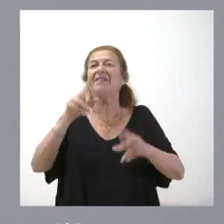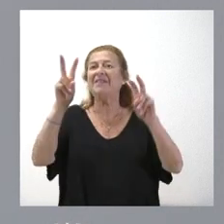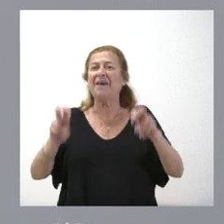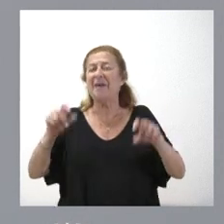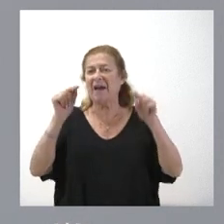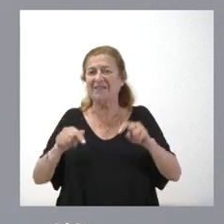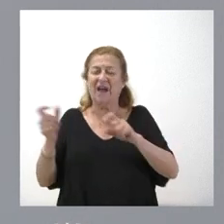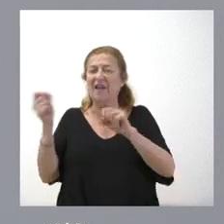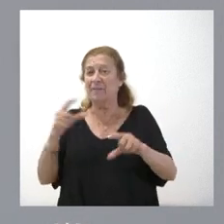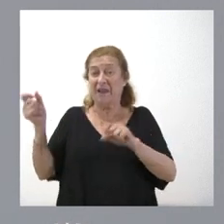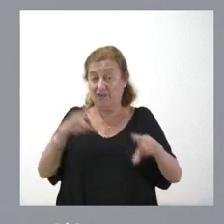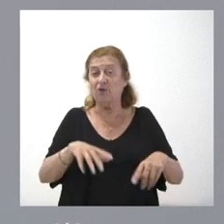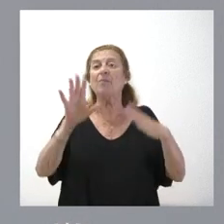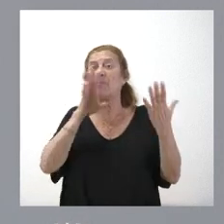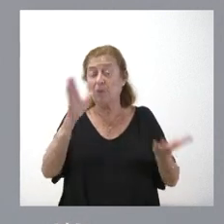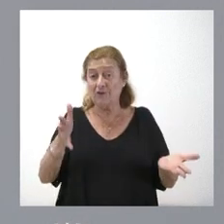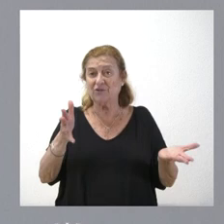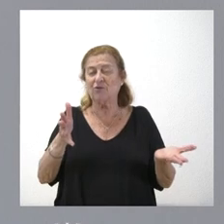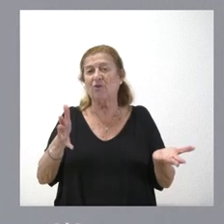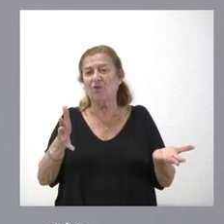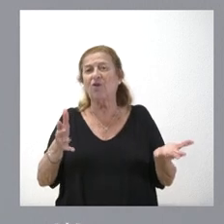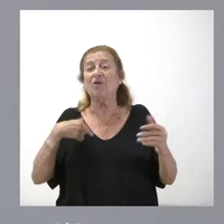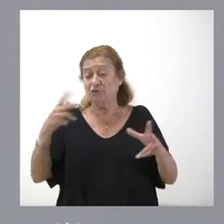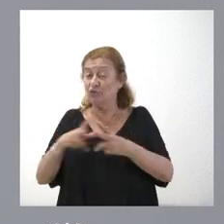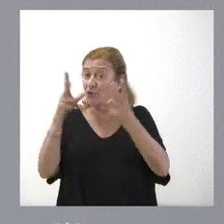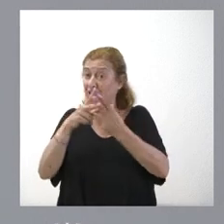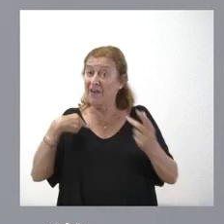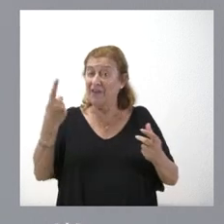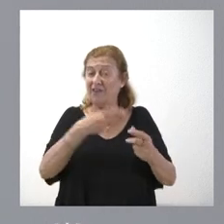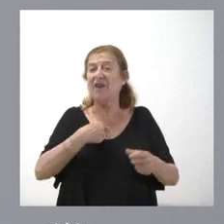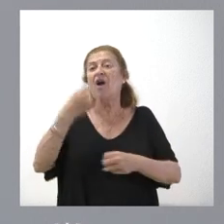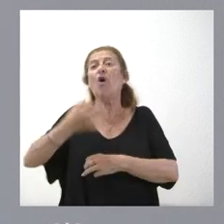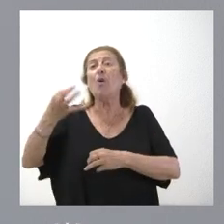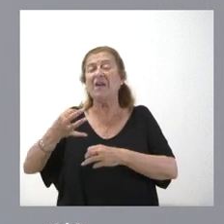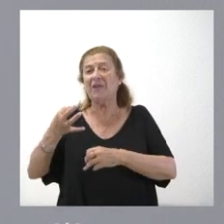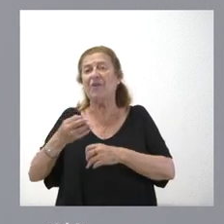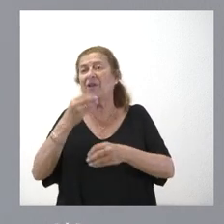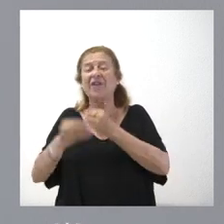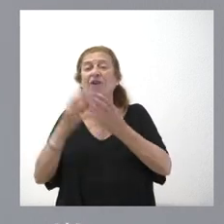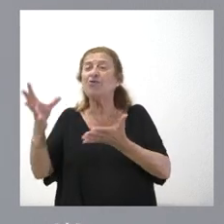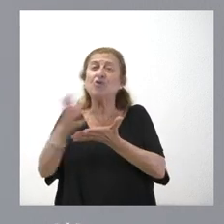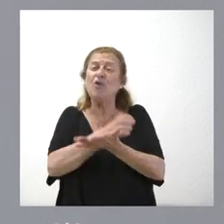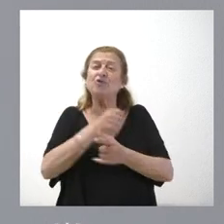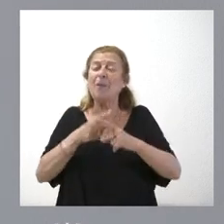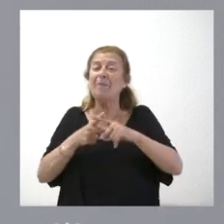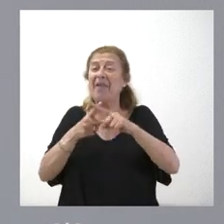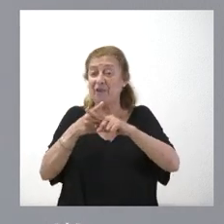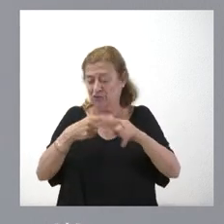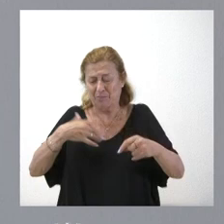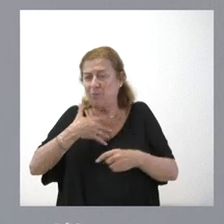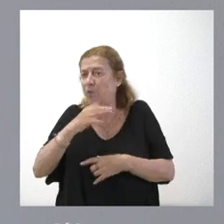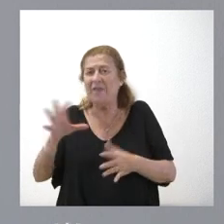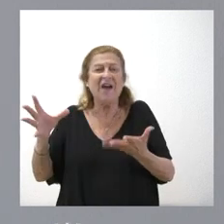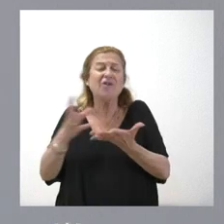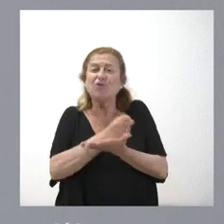inmigración y por tanto como sociedad tenemos la obligación de poner todos los medios que estén a nuestro alcance y todos los